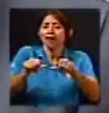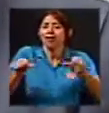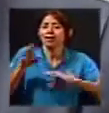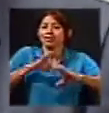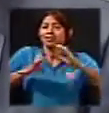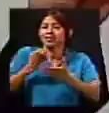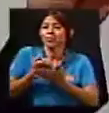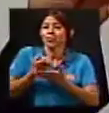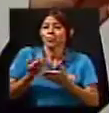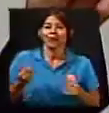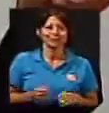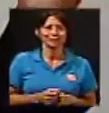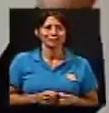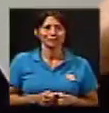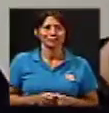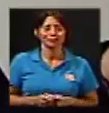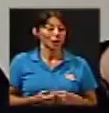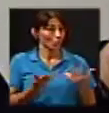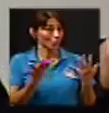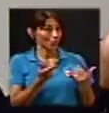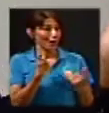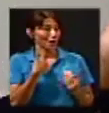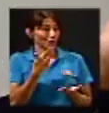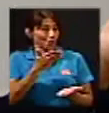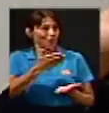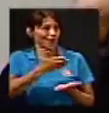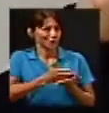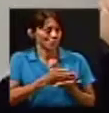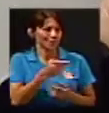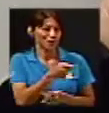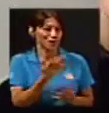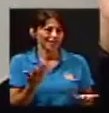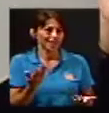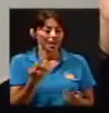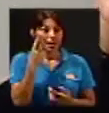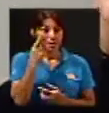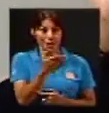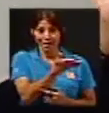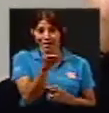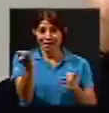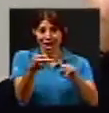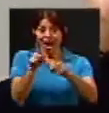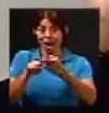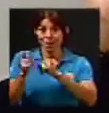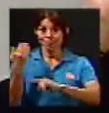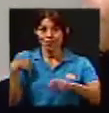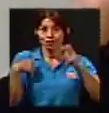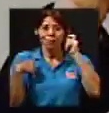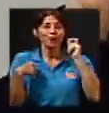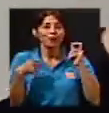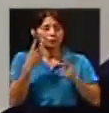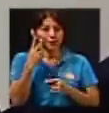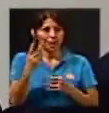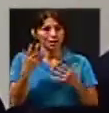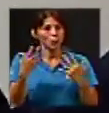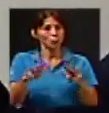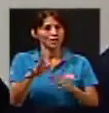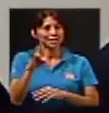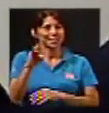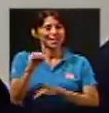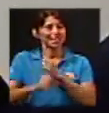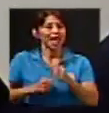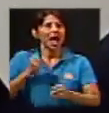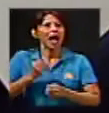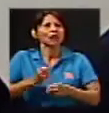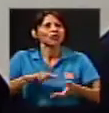don Carlos, interrumpirlo aquí para decir de alguna manera, para que las amigas y amigos vean qué es 70 años. Lo que quiere decir